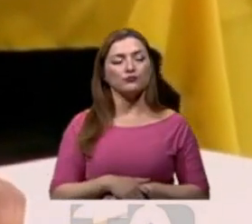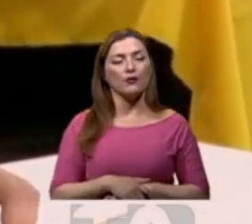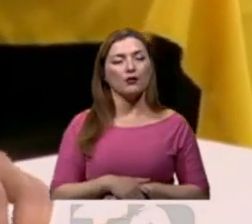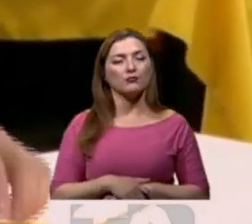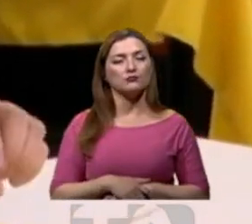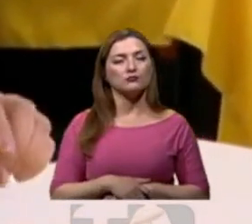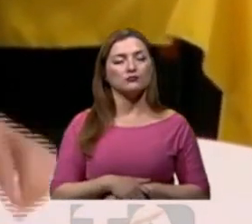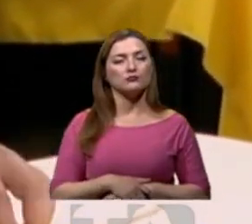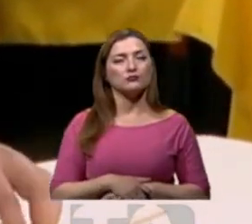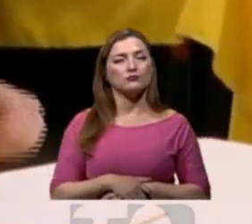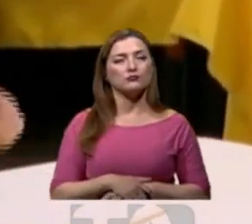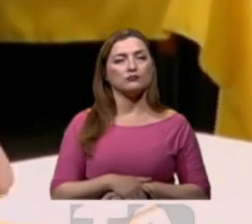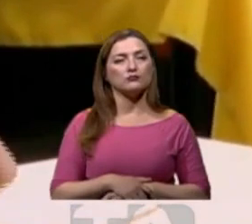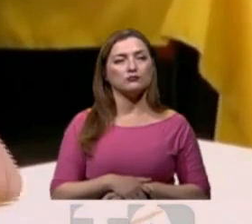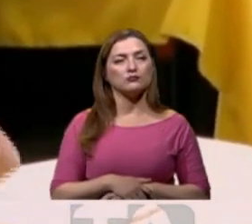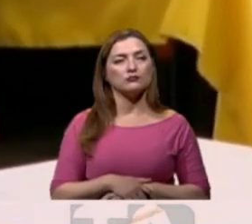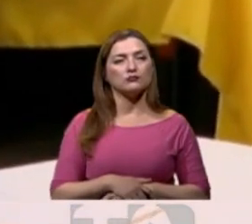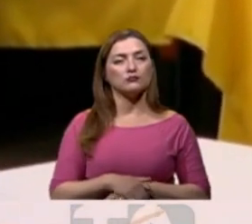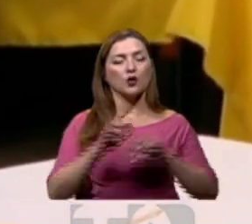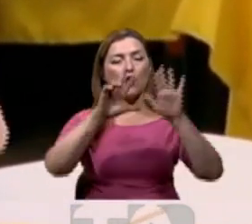Tan. ¿Cuánto es?